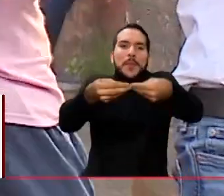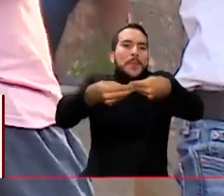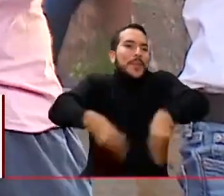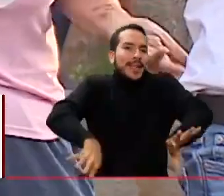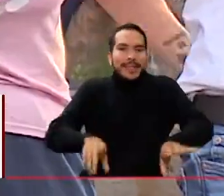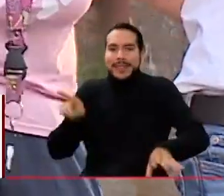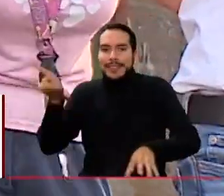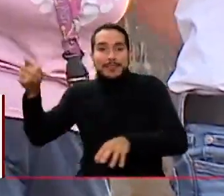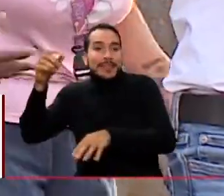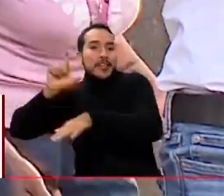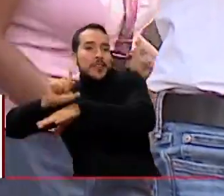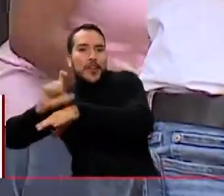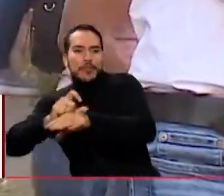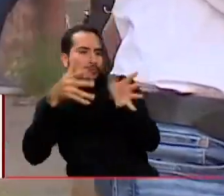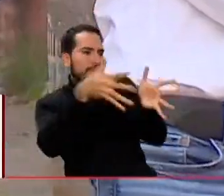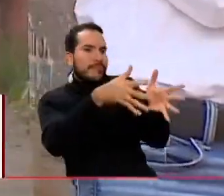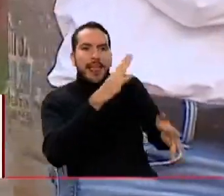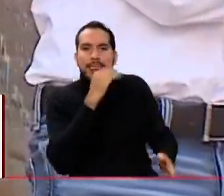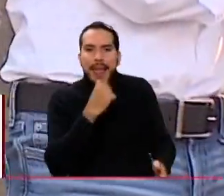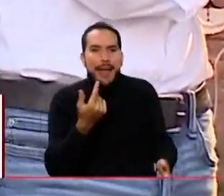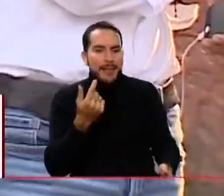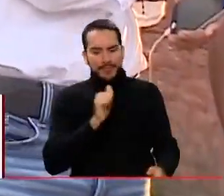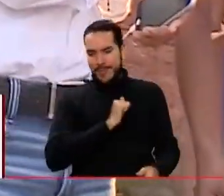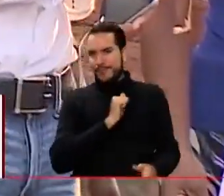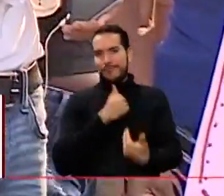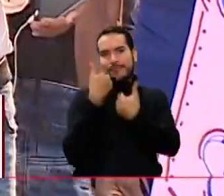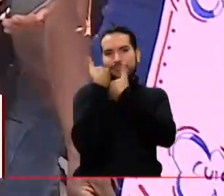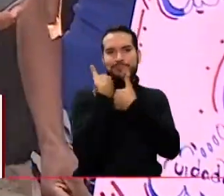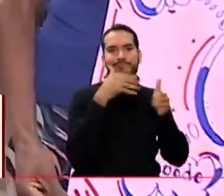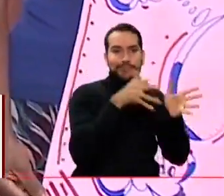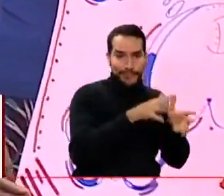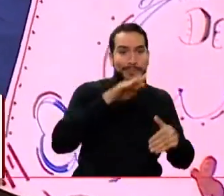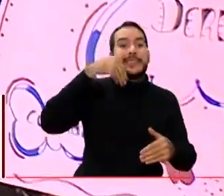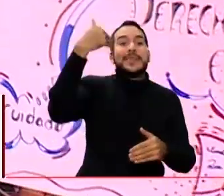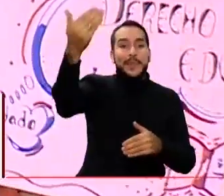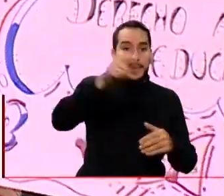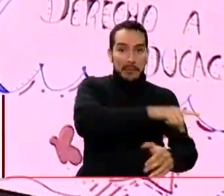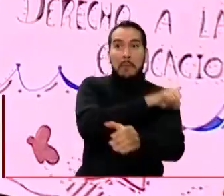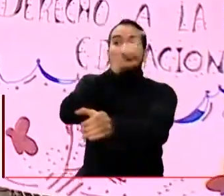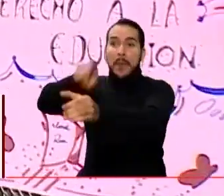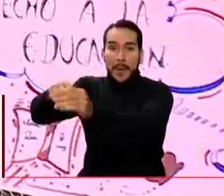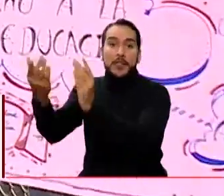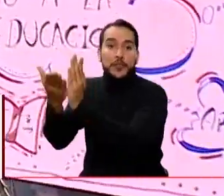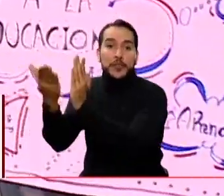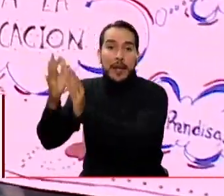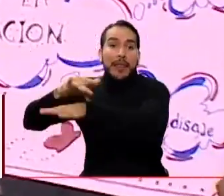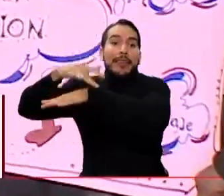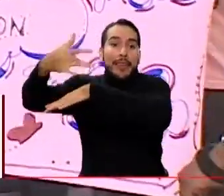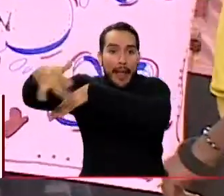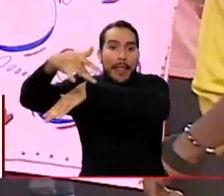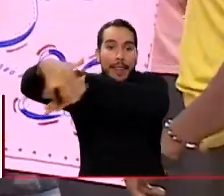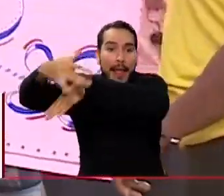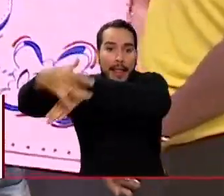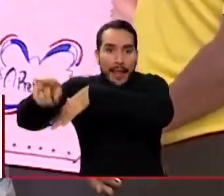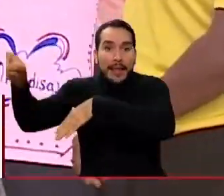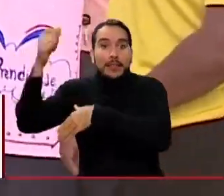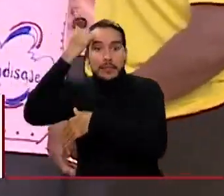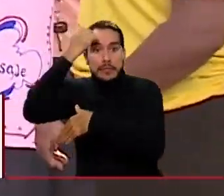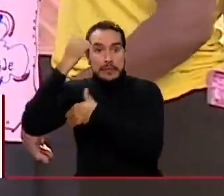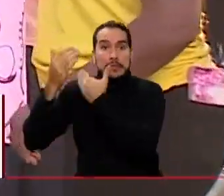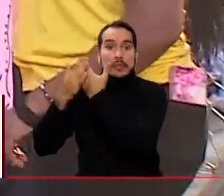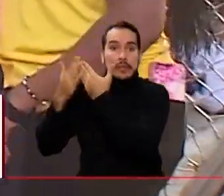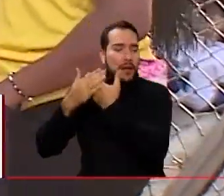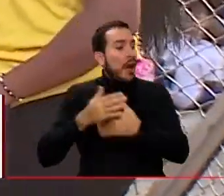exigirnos a nosotros como papá que los niños pierden el año, si no estamos todos ahí al día, entonces eso para nosotros es